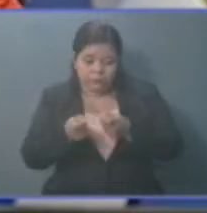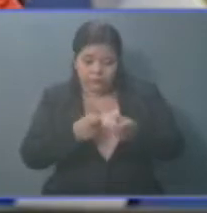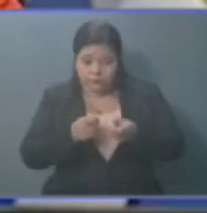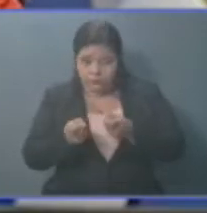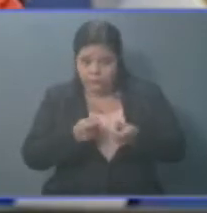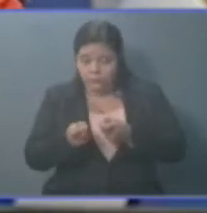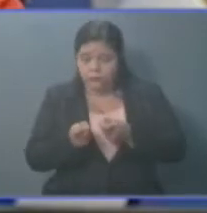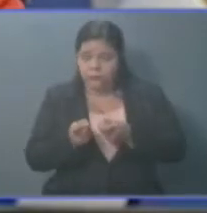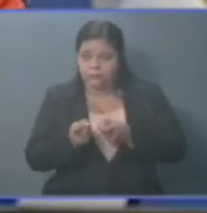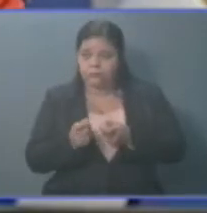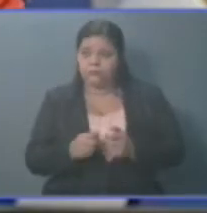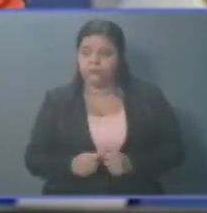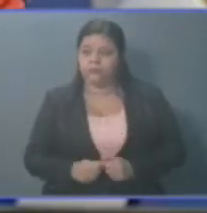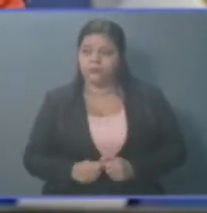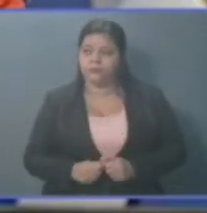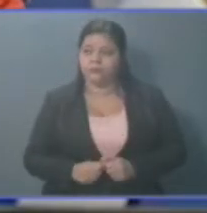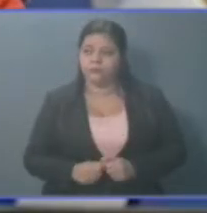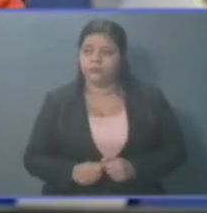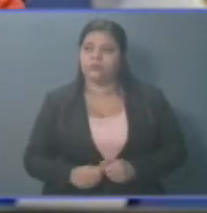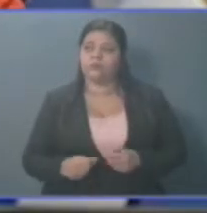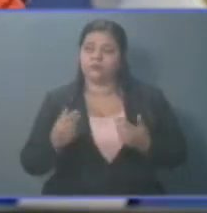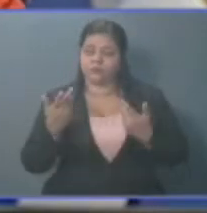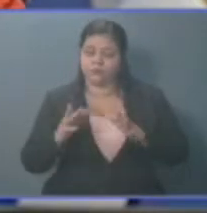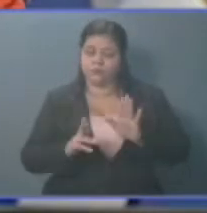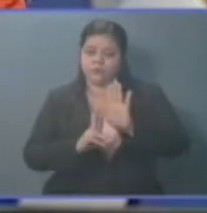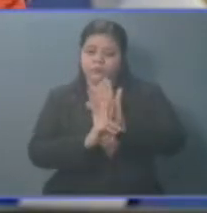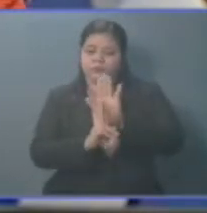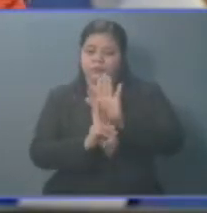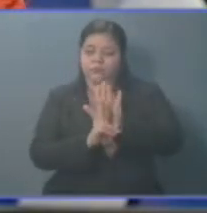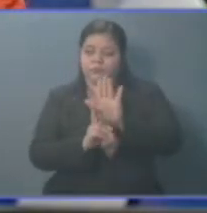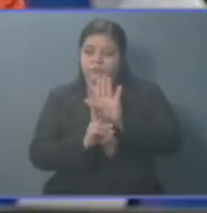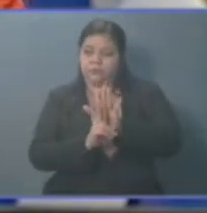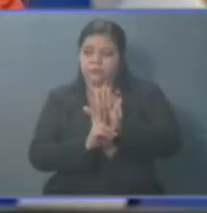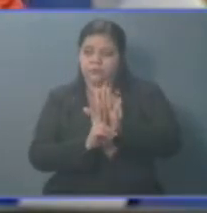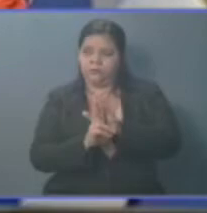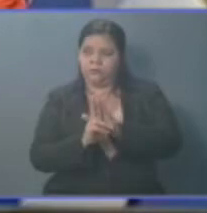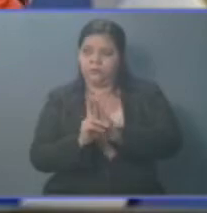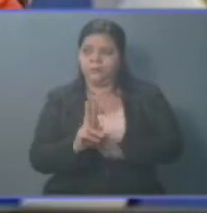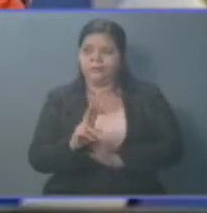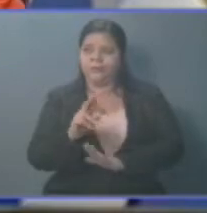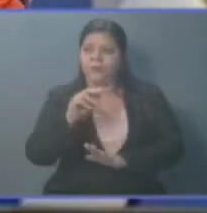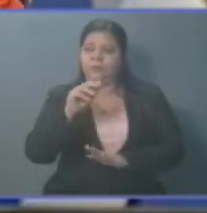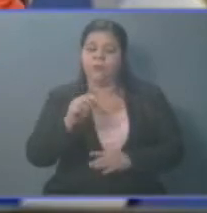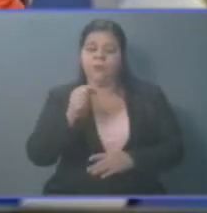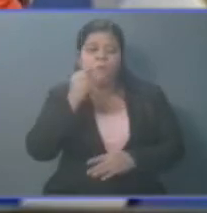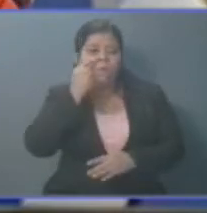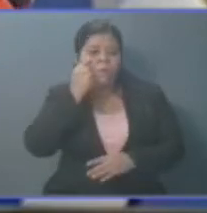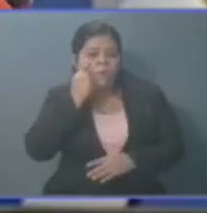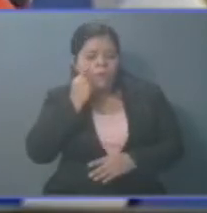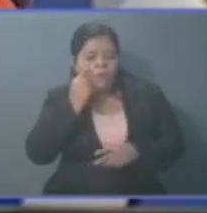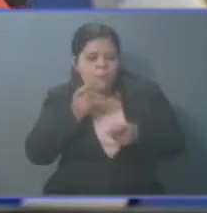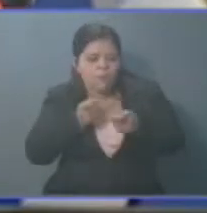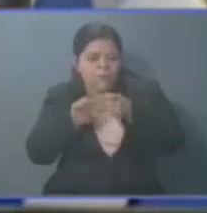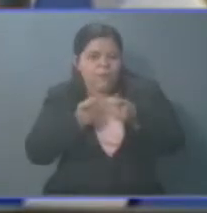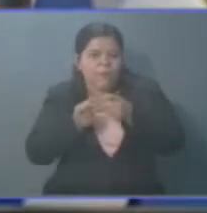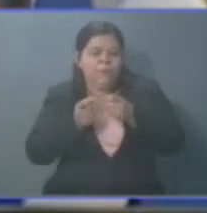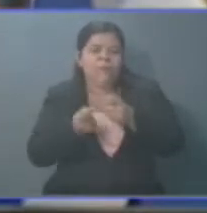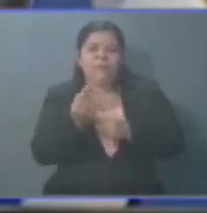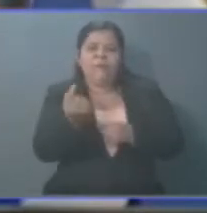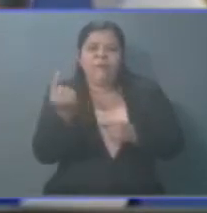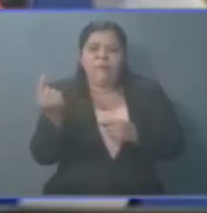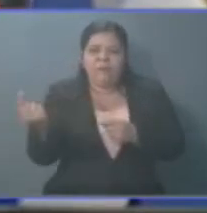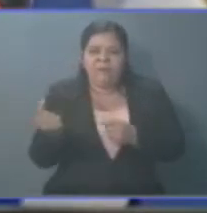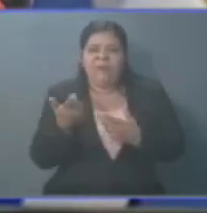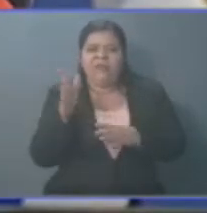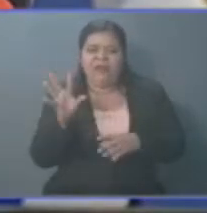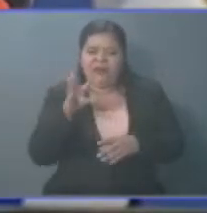verificador, que representa una veeduría ciudadana, que se incorporó en